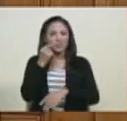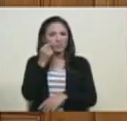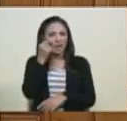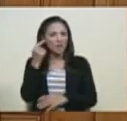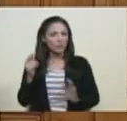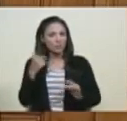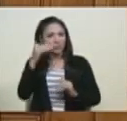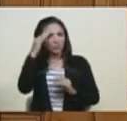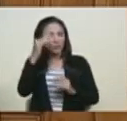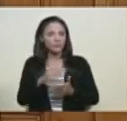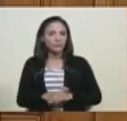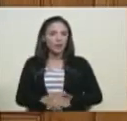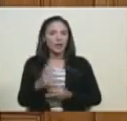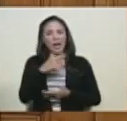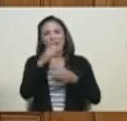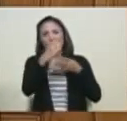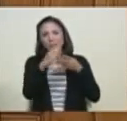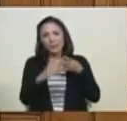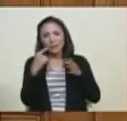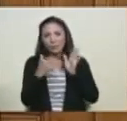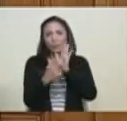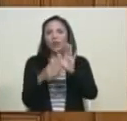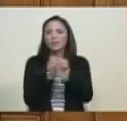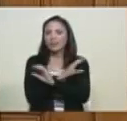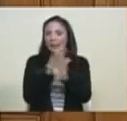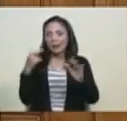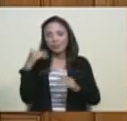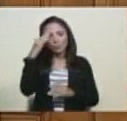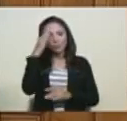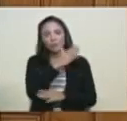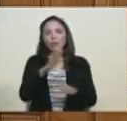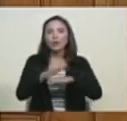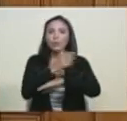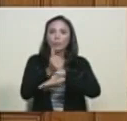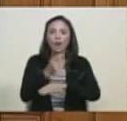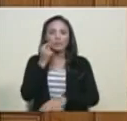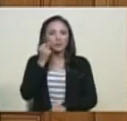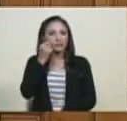Tengo muchos elementos, más allá de los que puedo decir.